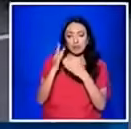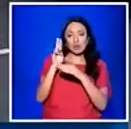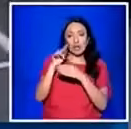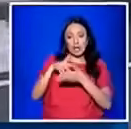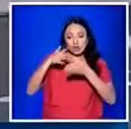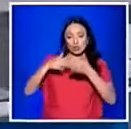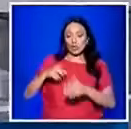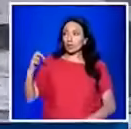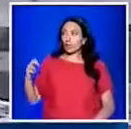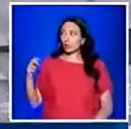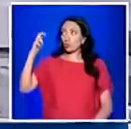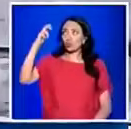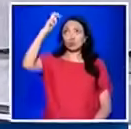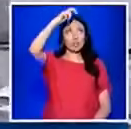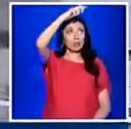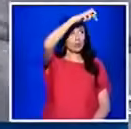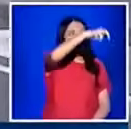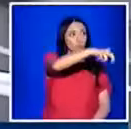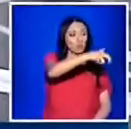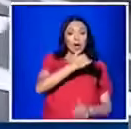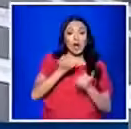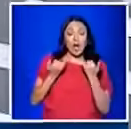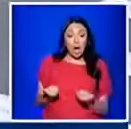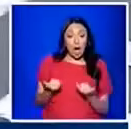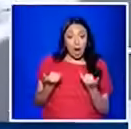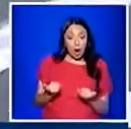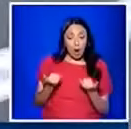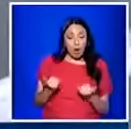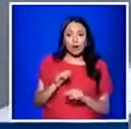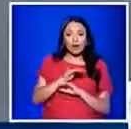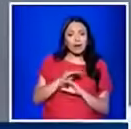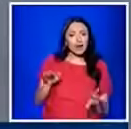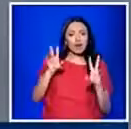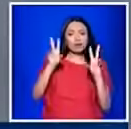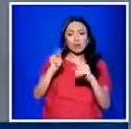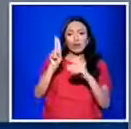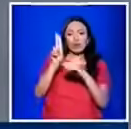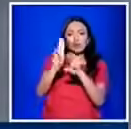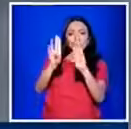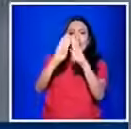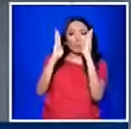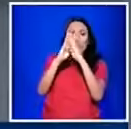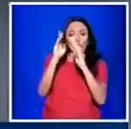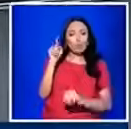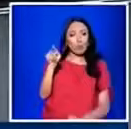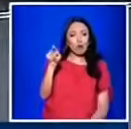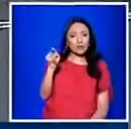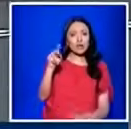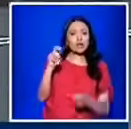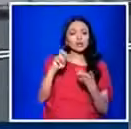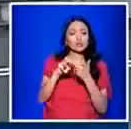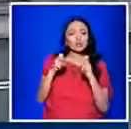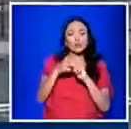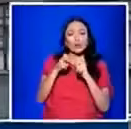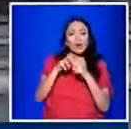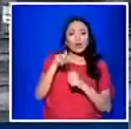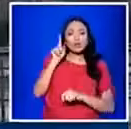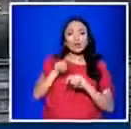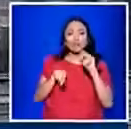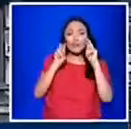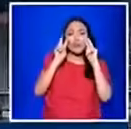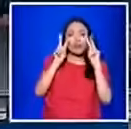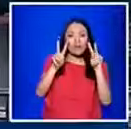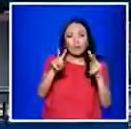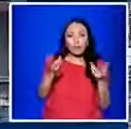peatonal. Entonces, veo que no tienen una estructura o veo que no tienen una visualización. Esto